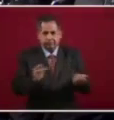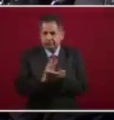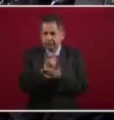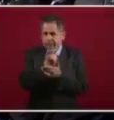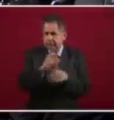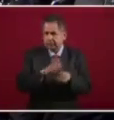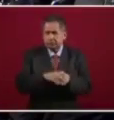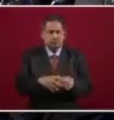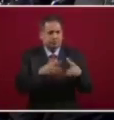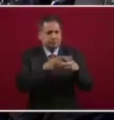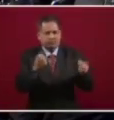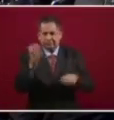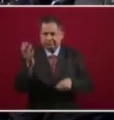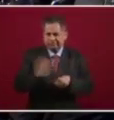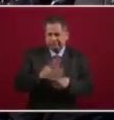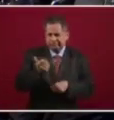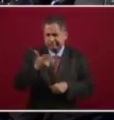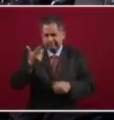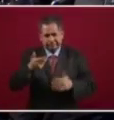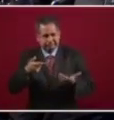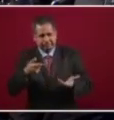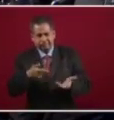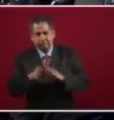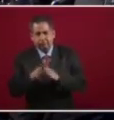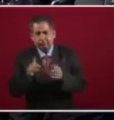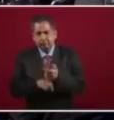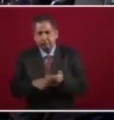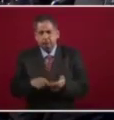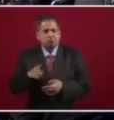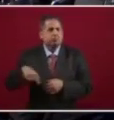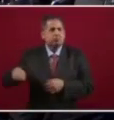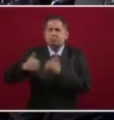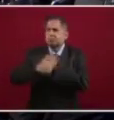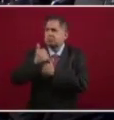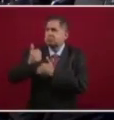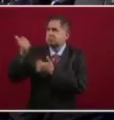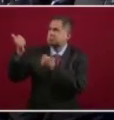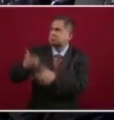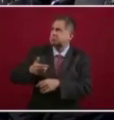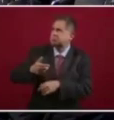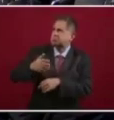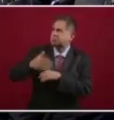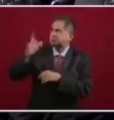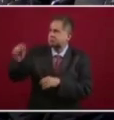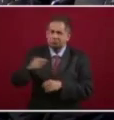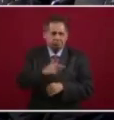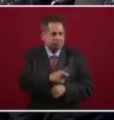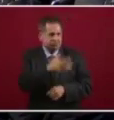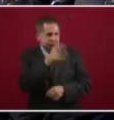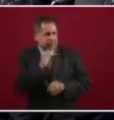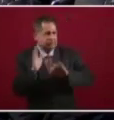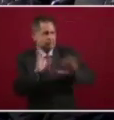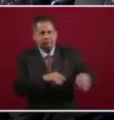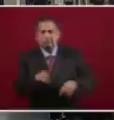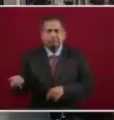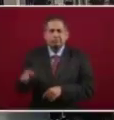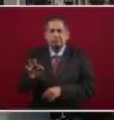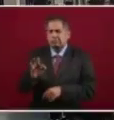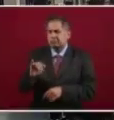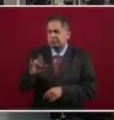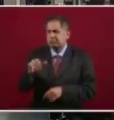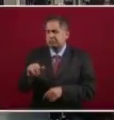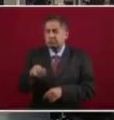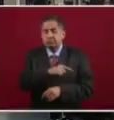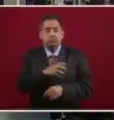está caído. Caído, señor, por la competencia. China mete mucha fibra y